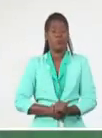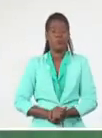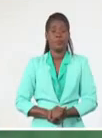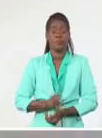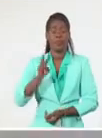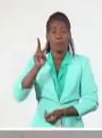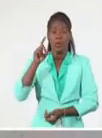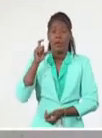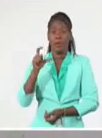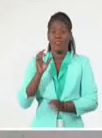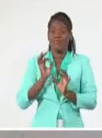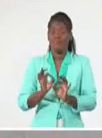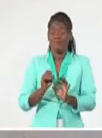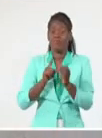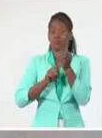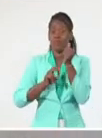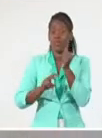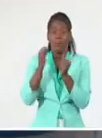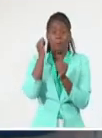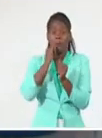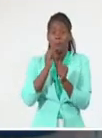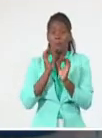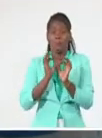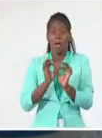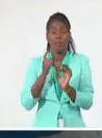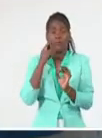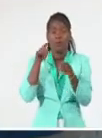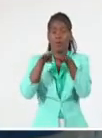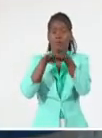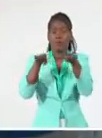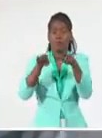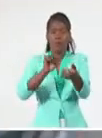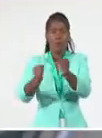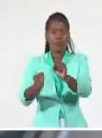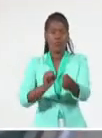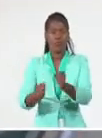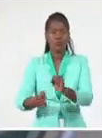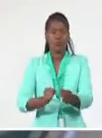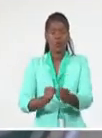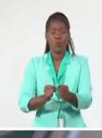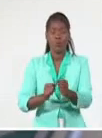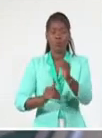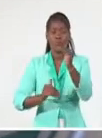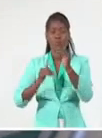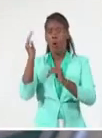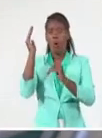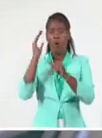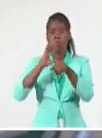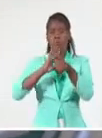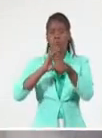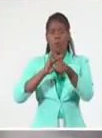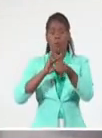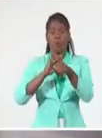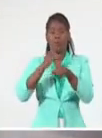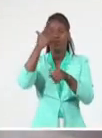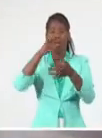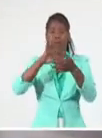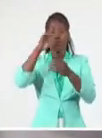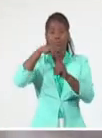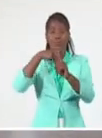villa clara que era de las provincias más estables del país en el control de la epidemia se dispararon los casos y agosto y septiembre fueron meses de